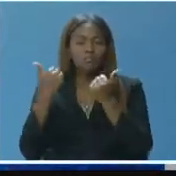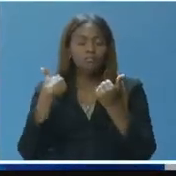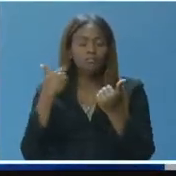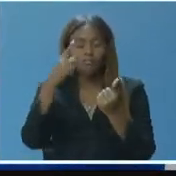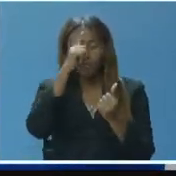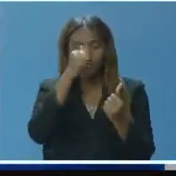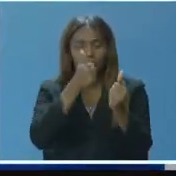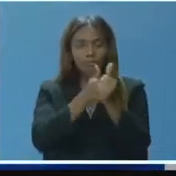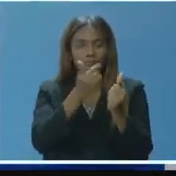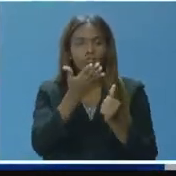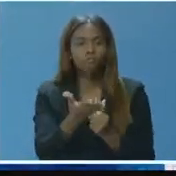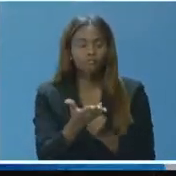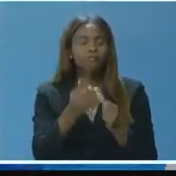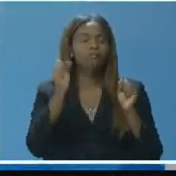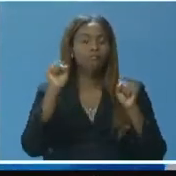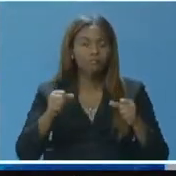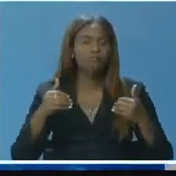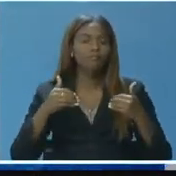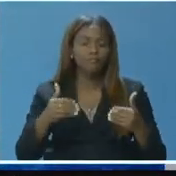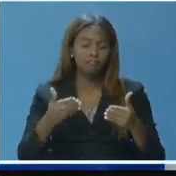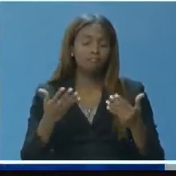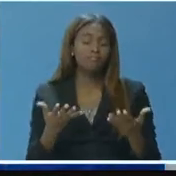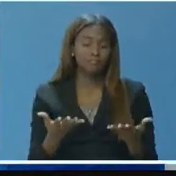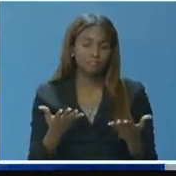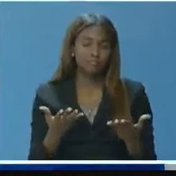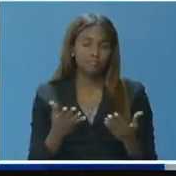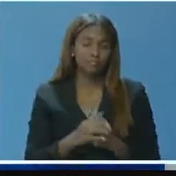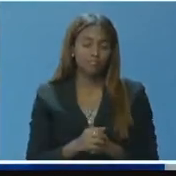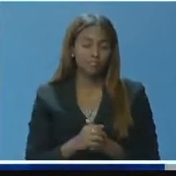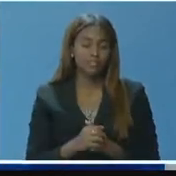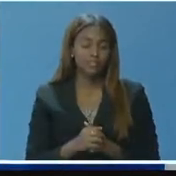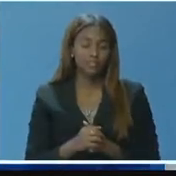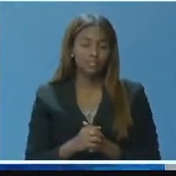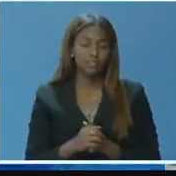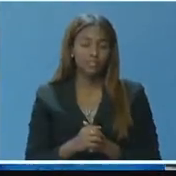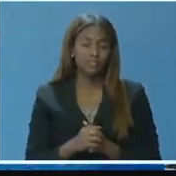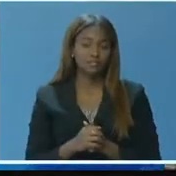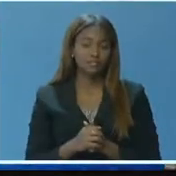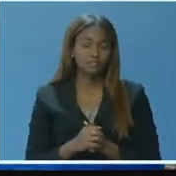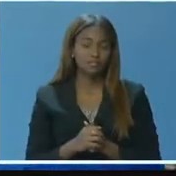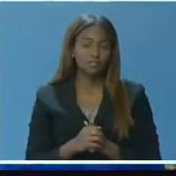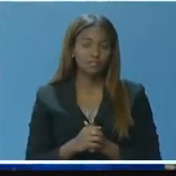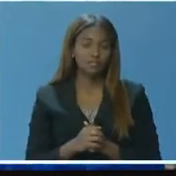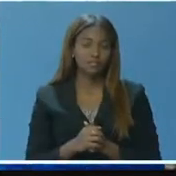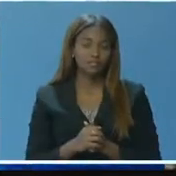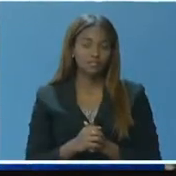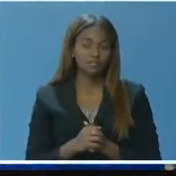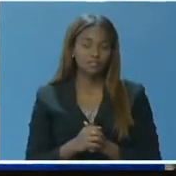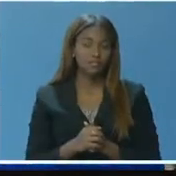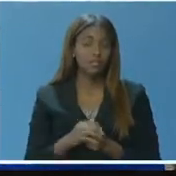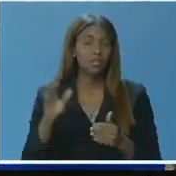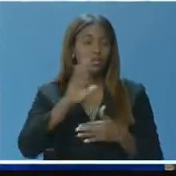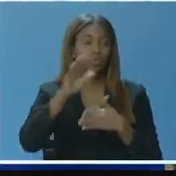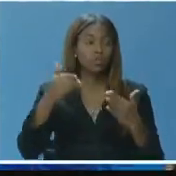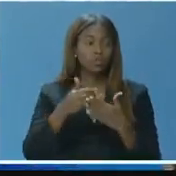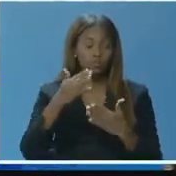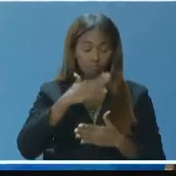Marmolejos, pueden ser investigadas. No me opongo absolutamente a nada. En toda mi